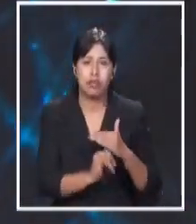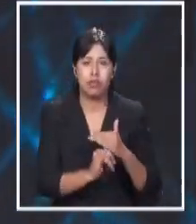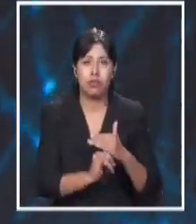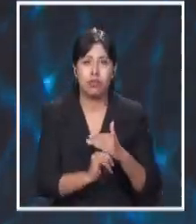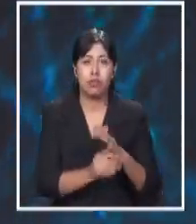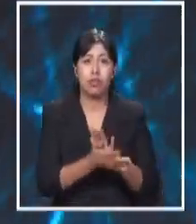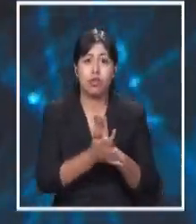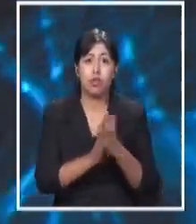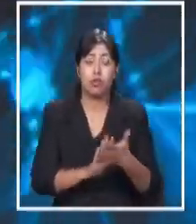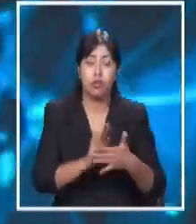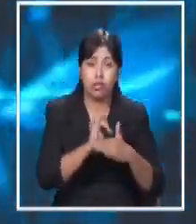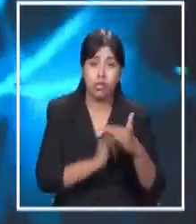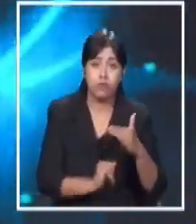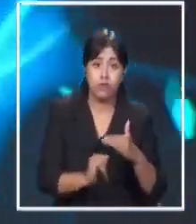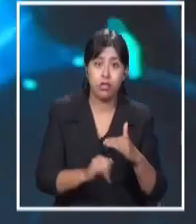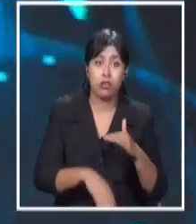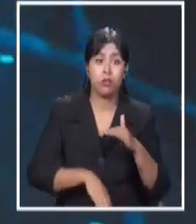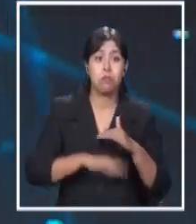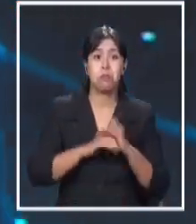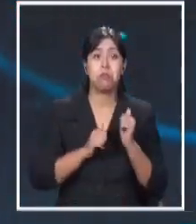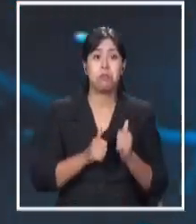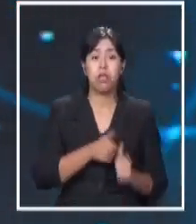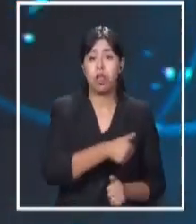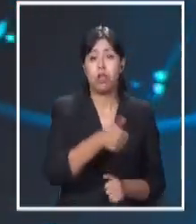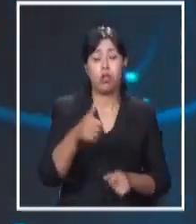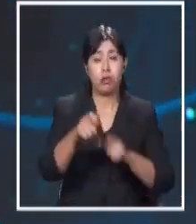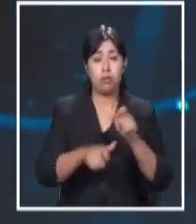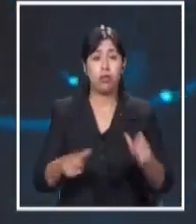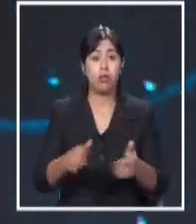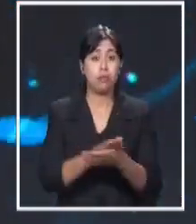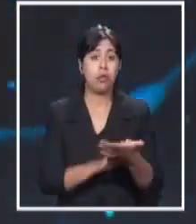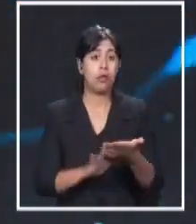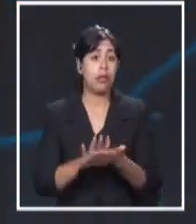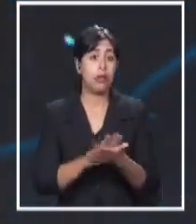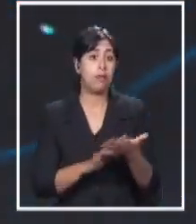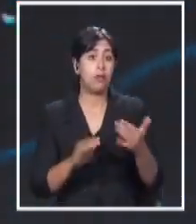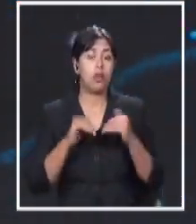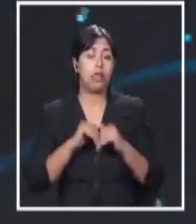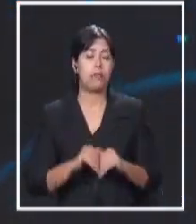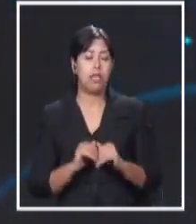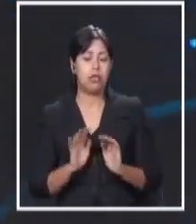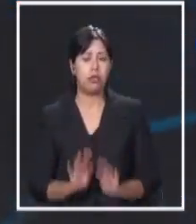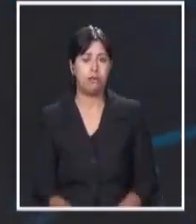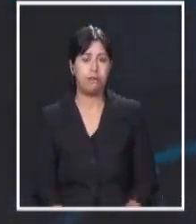las intervenciones sirven para todas las personas que tienen, por ejemplo, algo así como depresión.